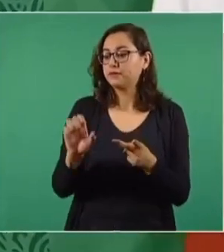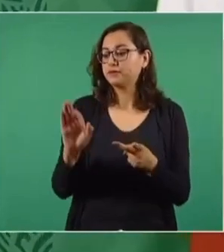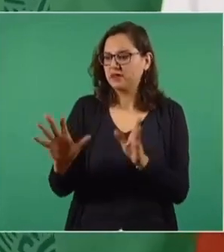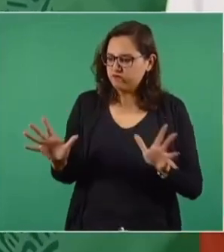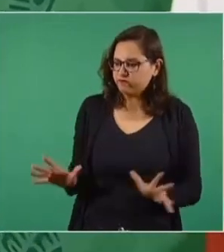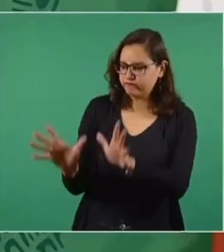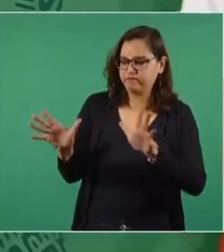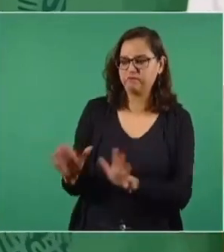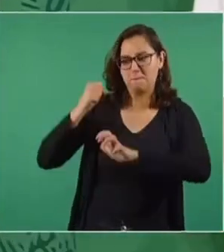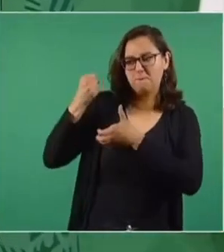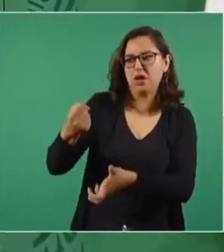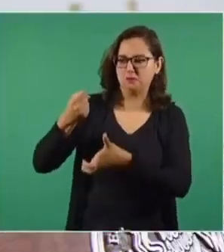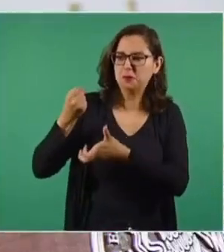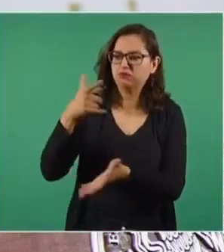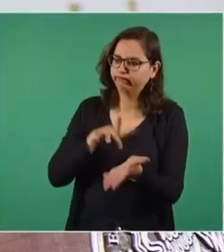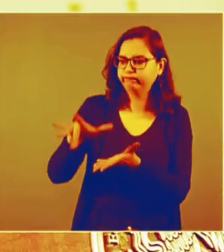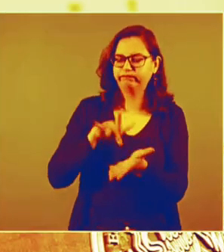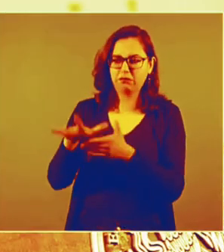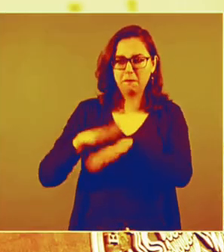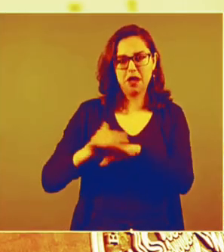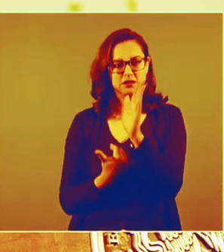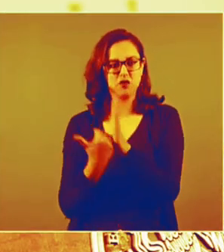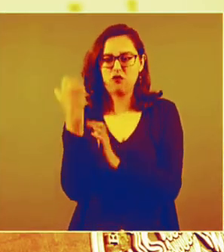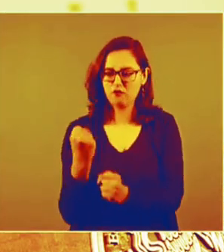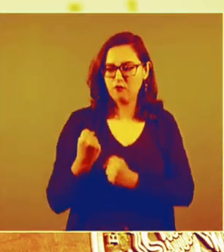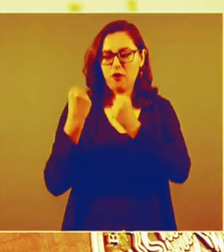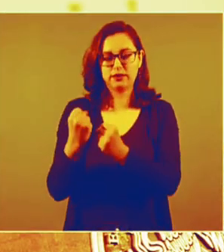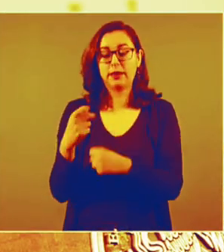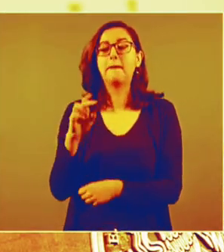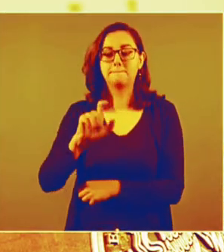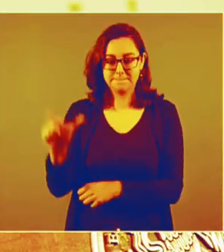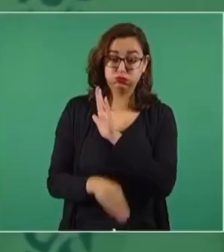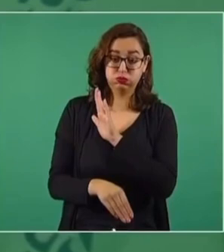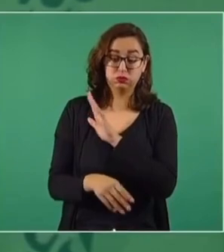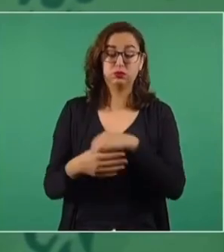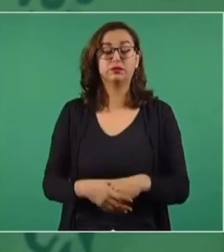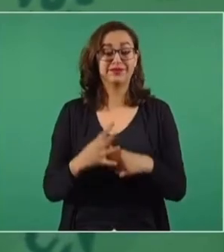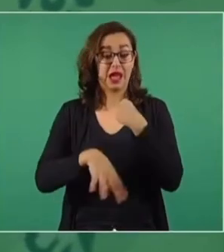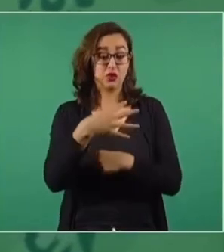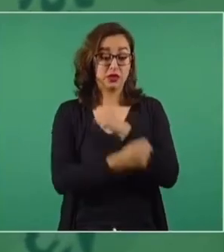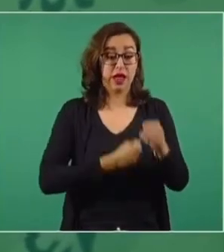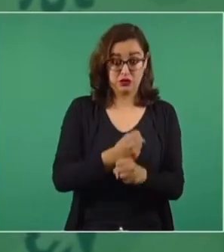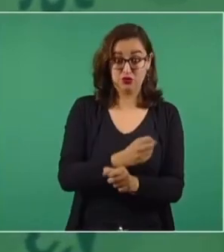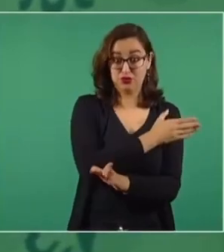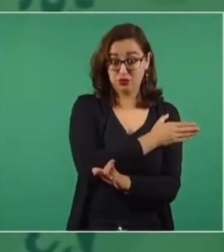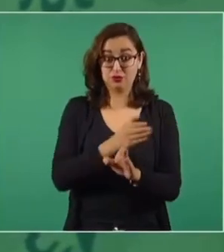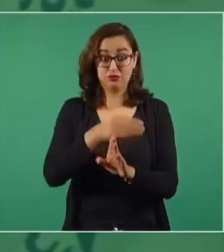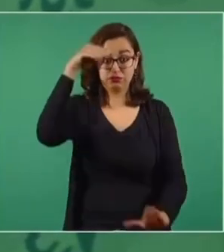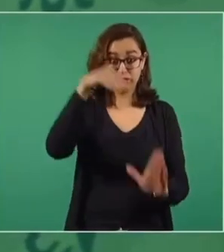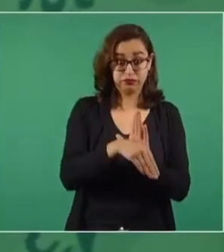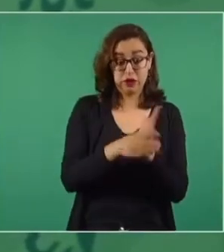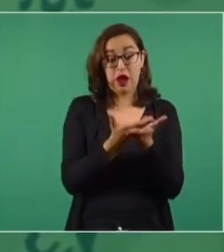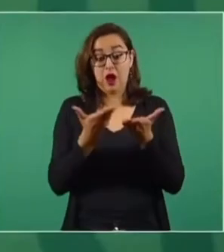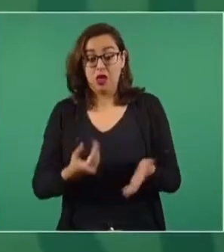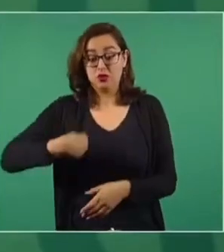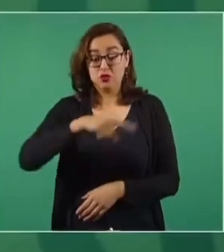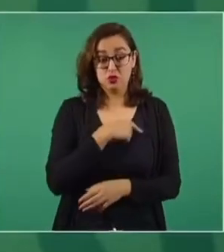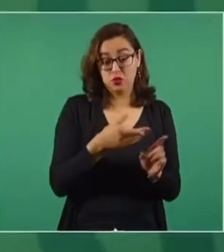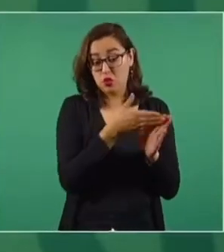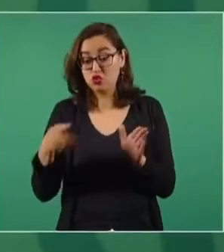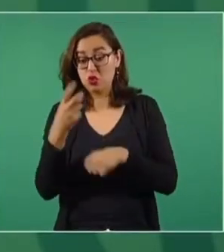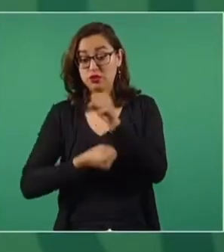de Electricidad. Y ya sacamos a Pemex del 8. Y llegamos, se detuvo la caída y ya estamos